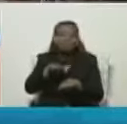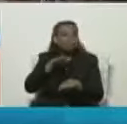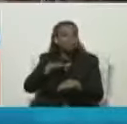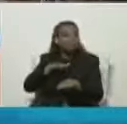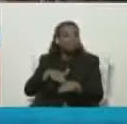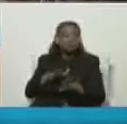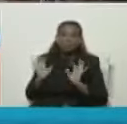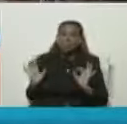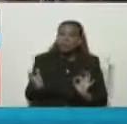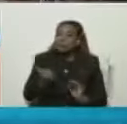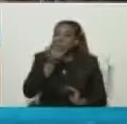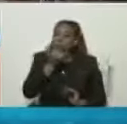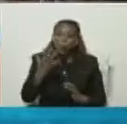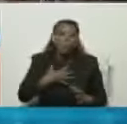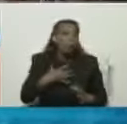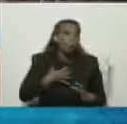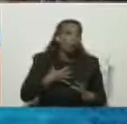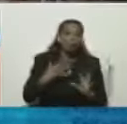Irreversible.